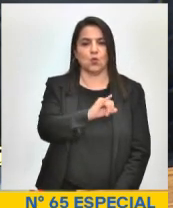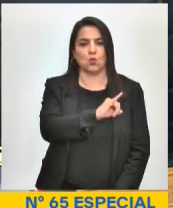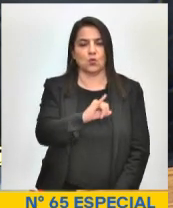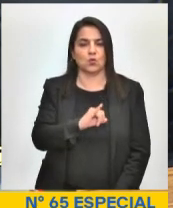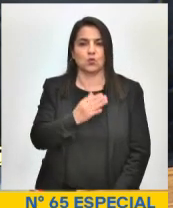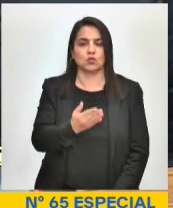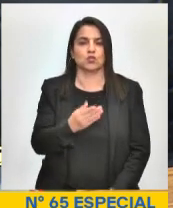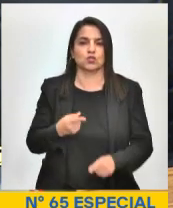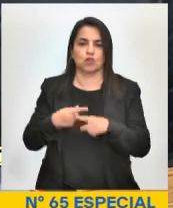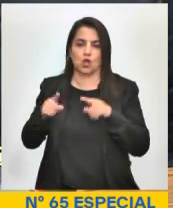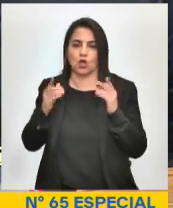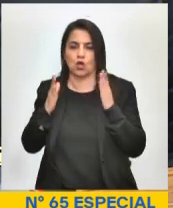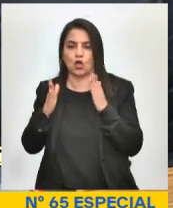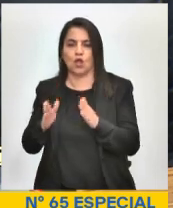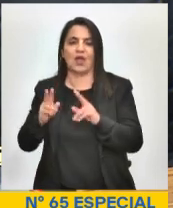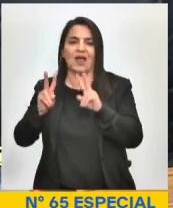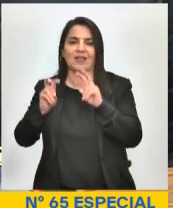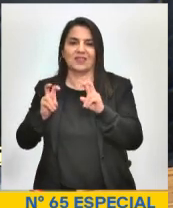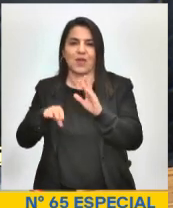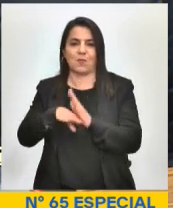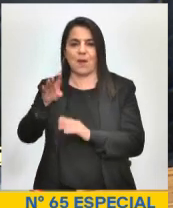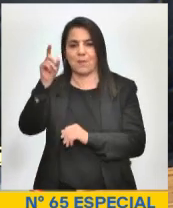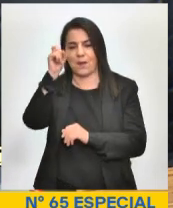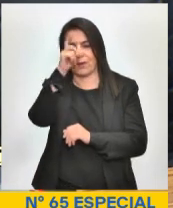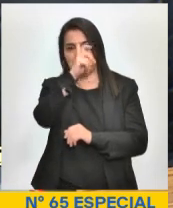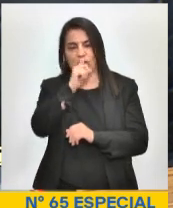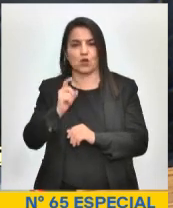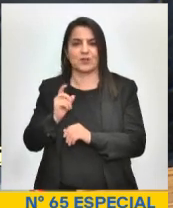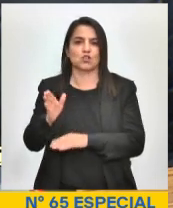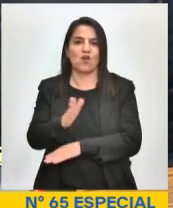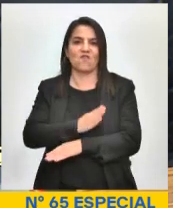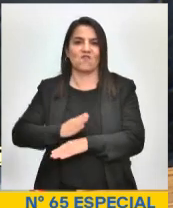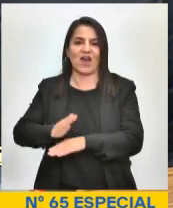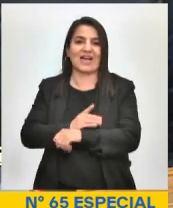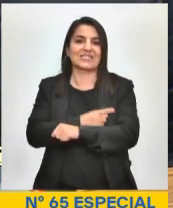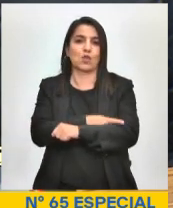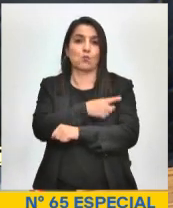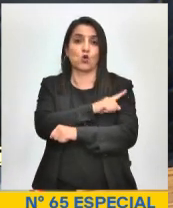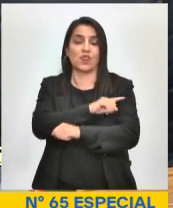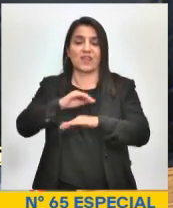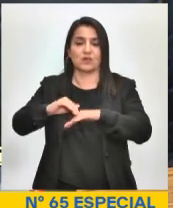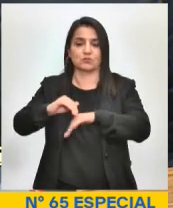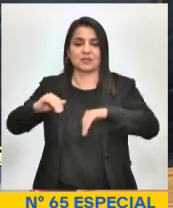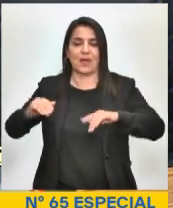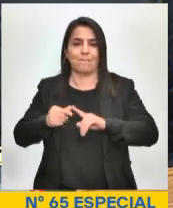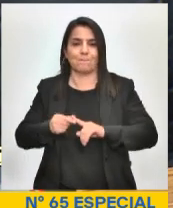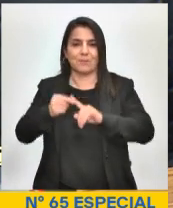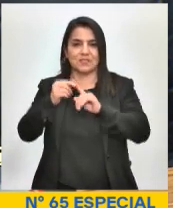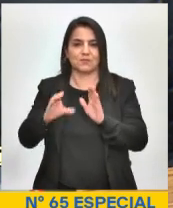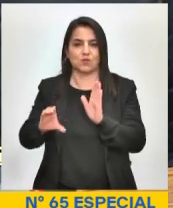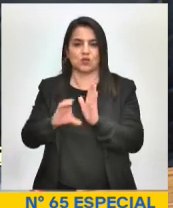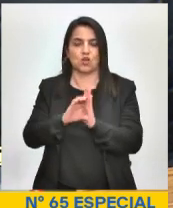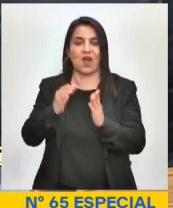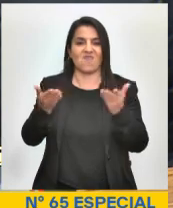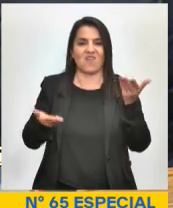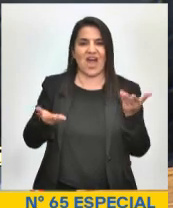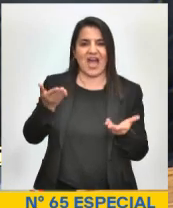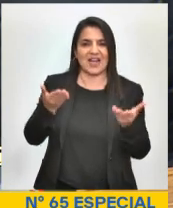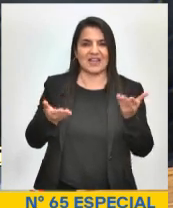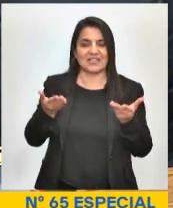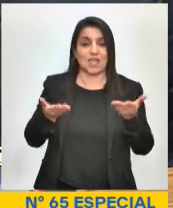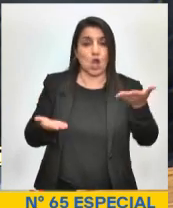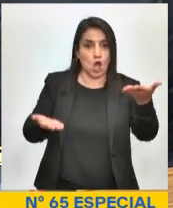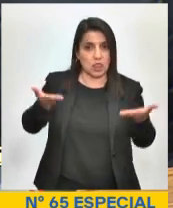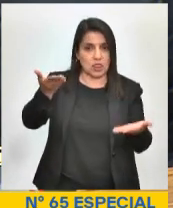más complejo y que constituye la base de la separación de los poderes, esto es el resguardo del principio constitucional de balance y